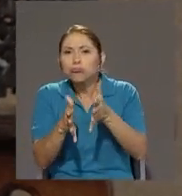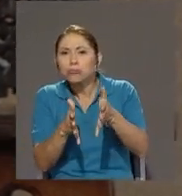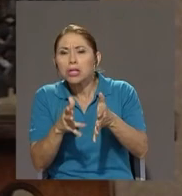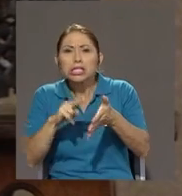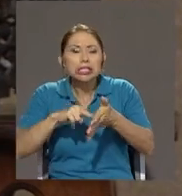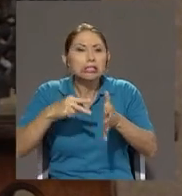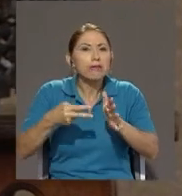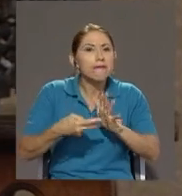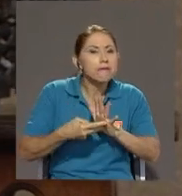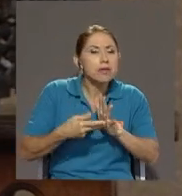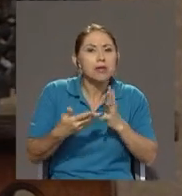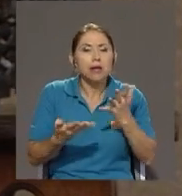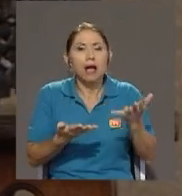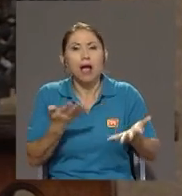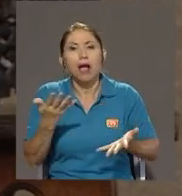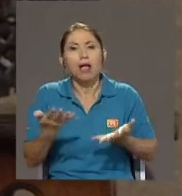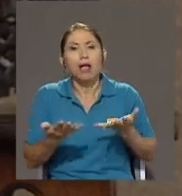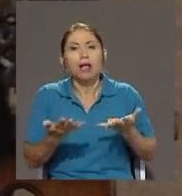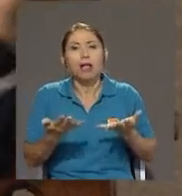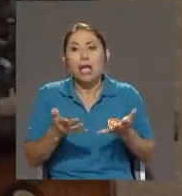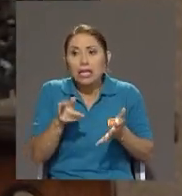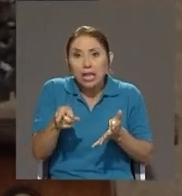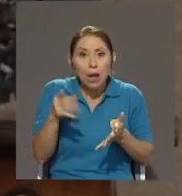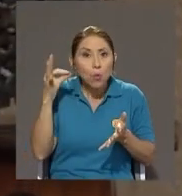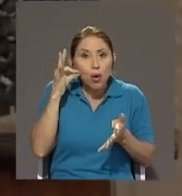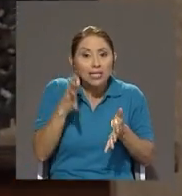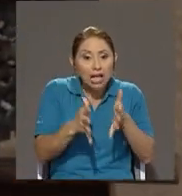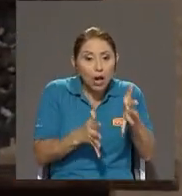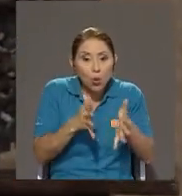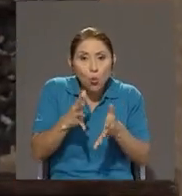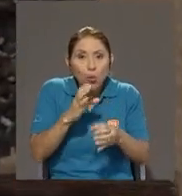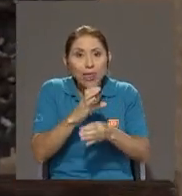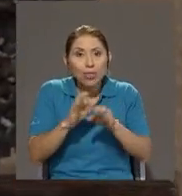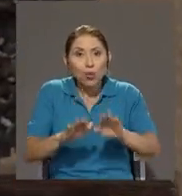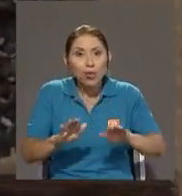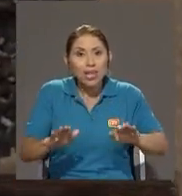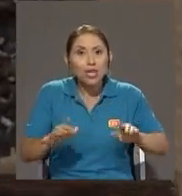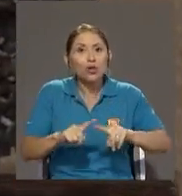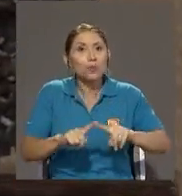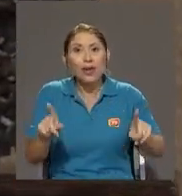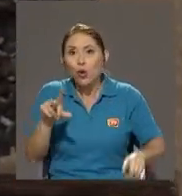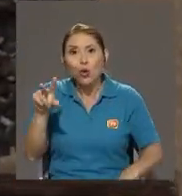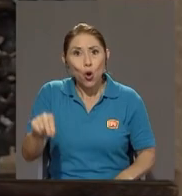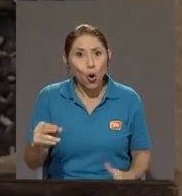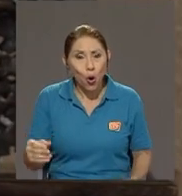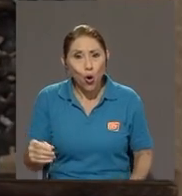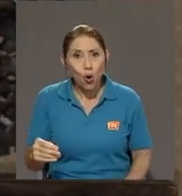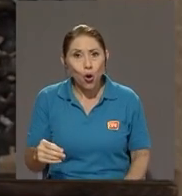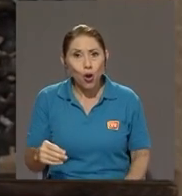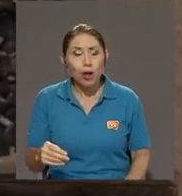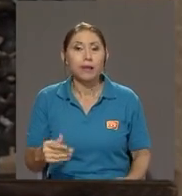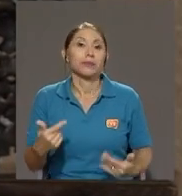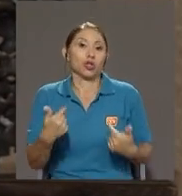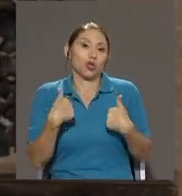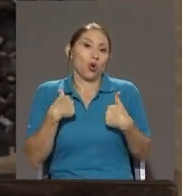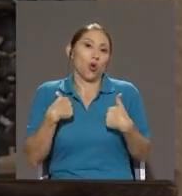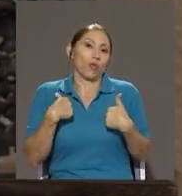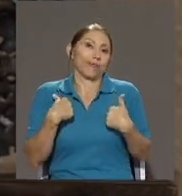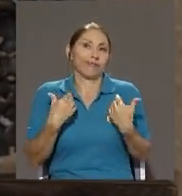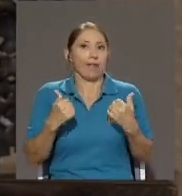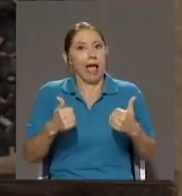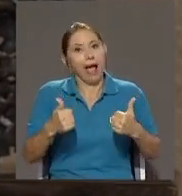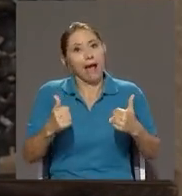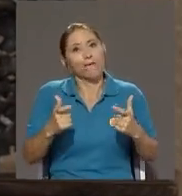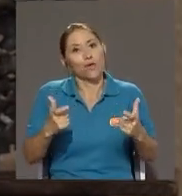edad reproductiva, uno pensaría que son los niños, pero no. Claro, es que justamente yo, afortunadamente, y